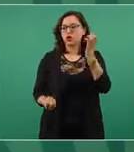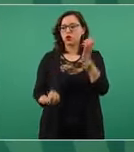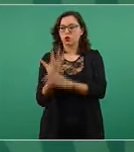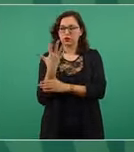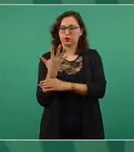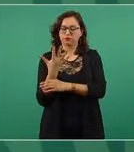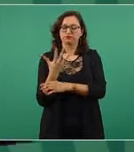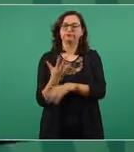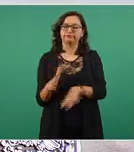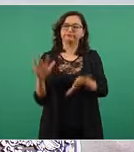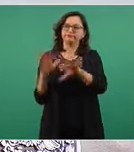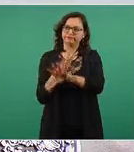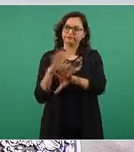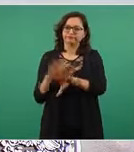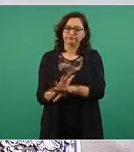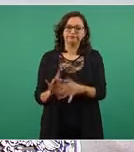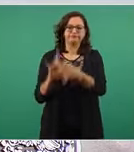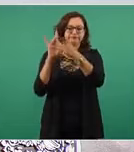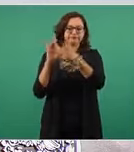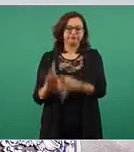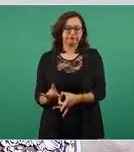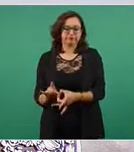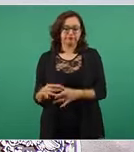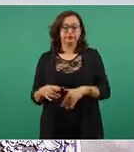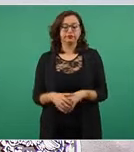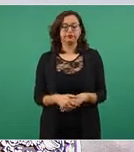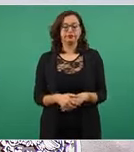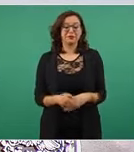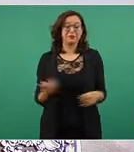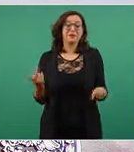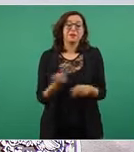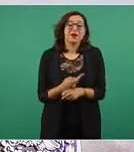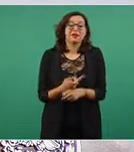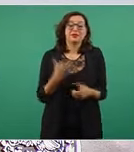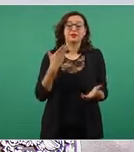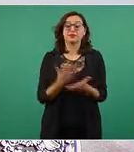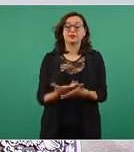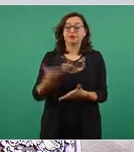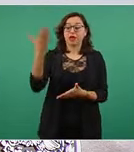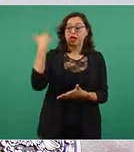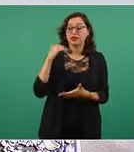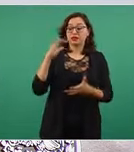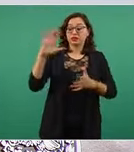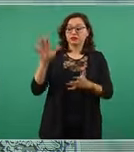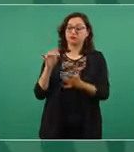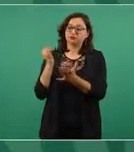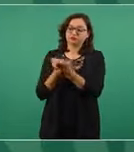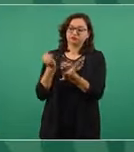Antes, decía yo, el presupuesto se quedaba en el gobierno o